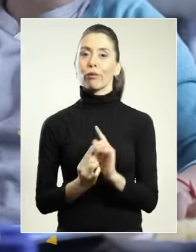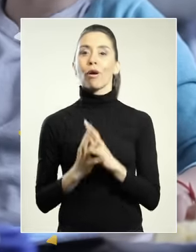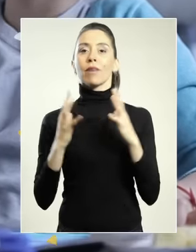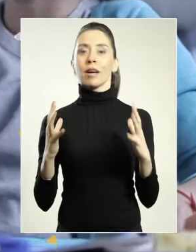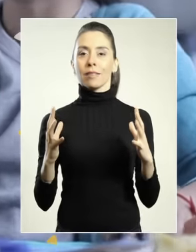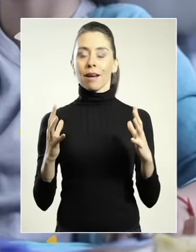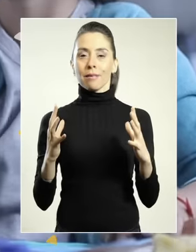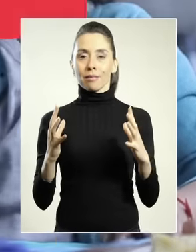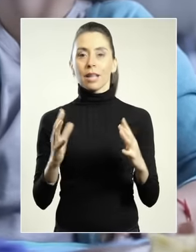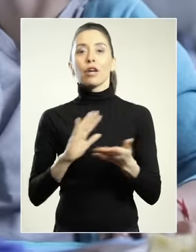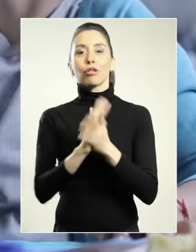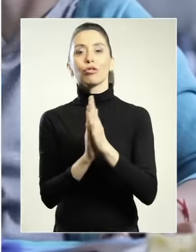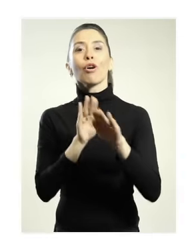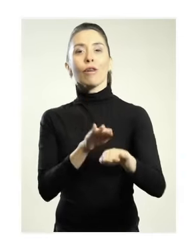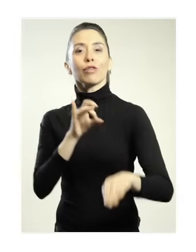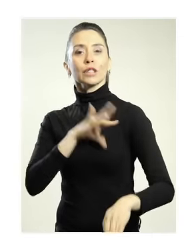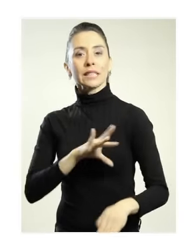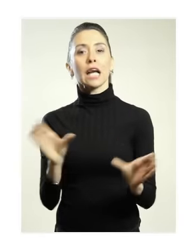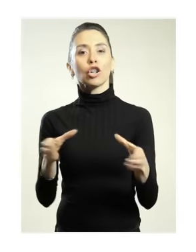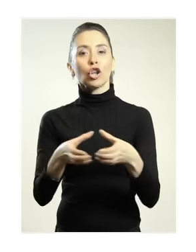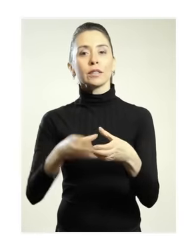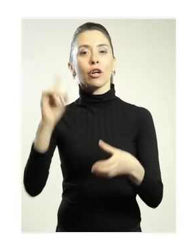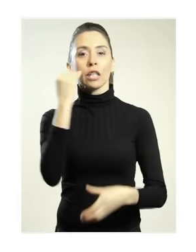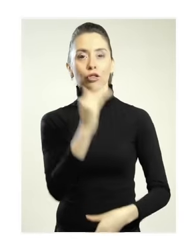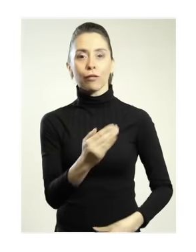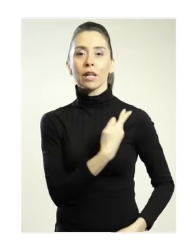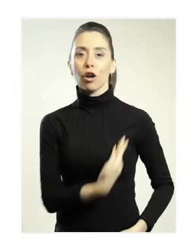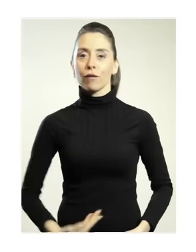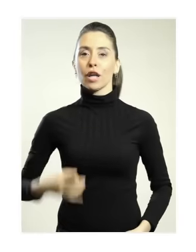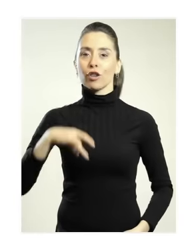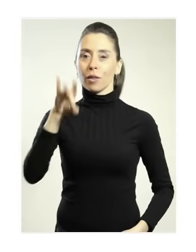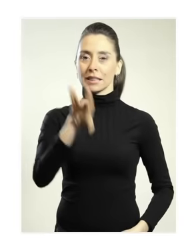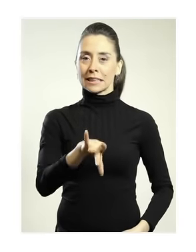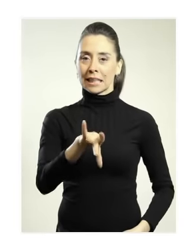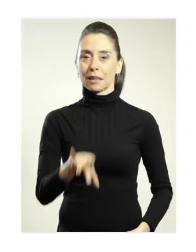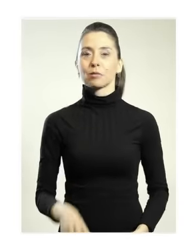respeto nos hace grandes. Todos por Chile. Consejo Nacional de la Infancia. Gobierno de Chile.